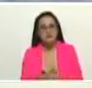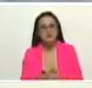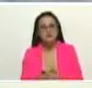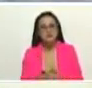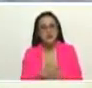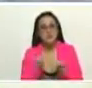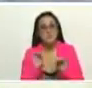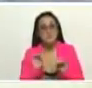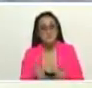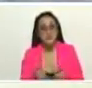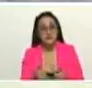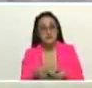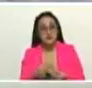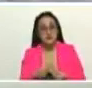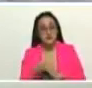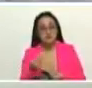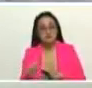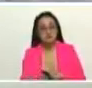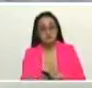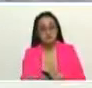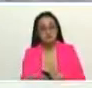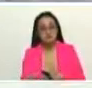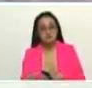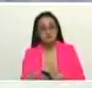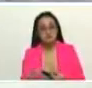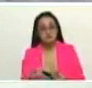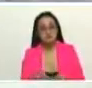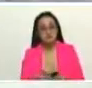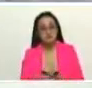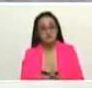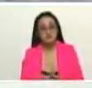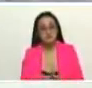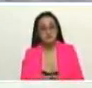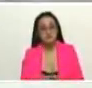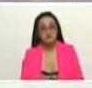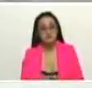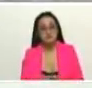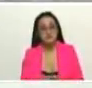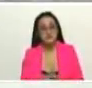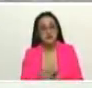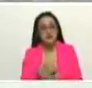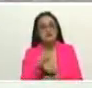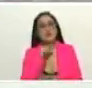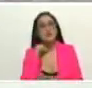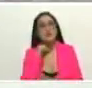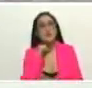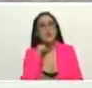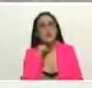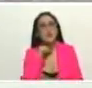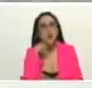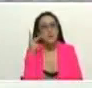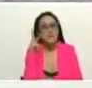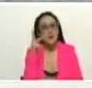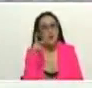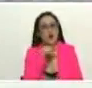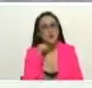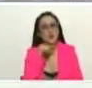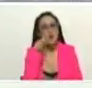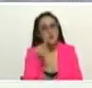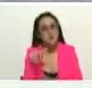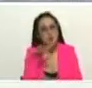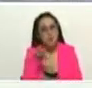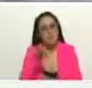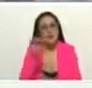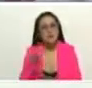empezamos a recibir a través de el cura de parroquia, los curas de pueblo,